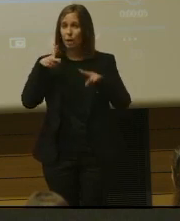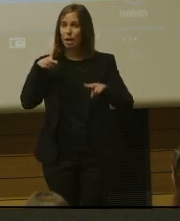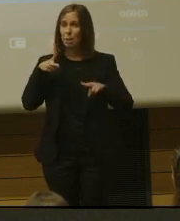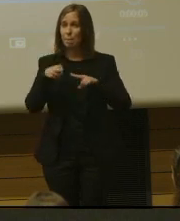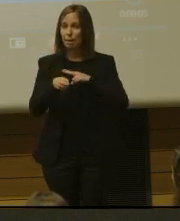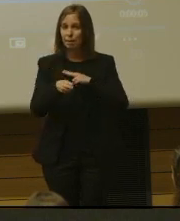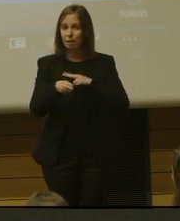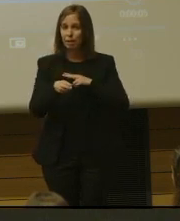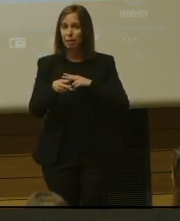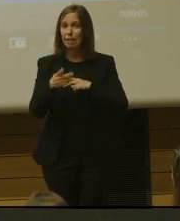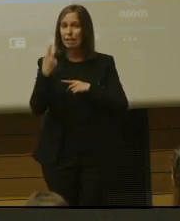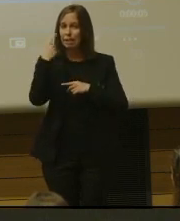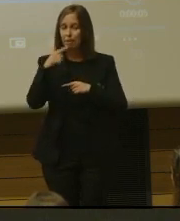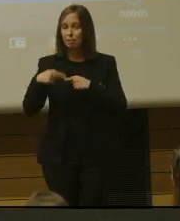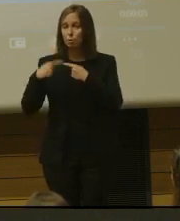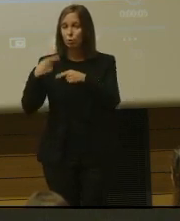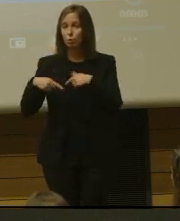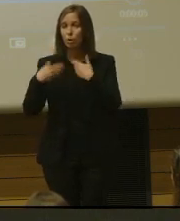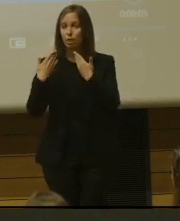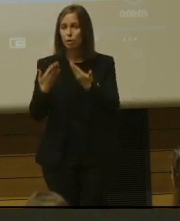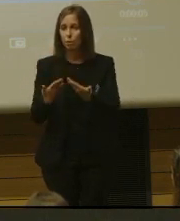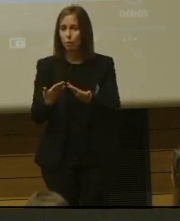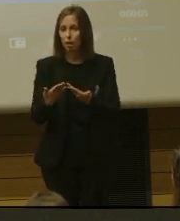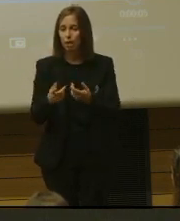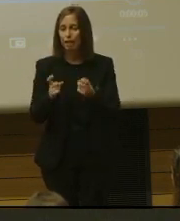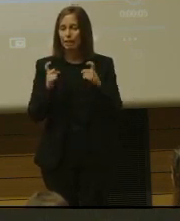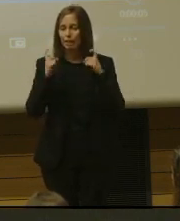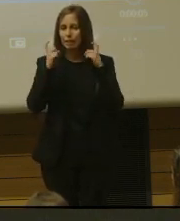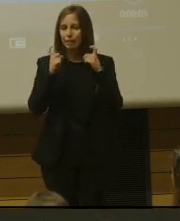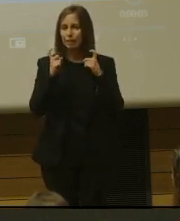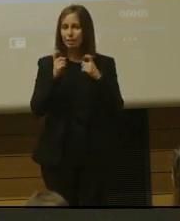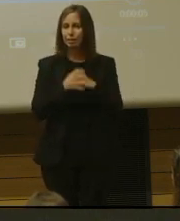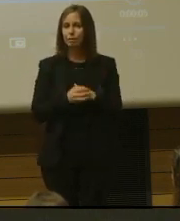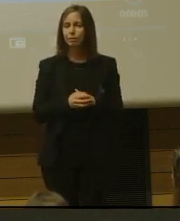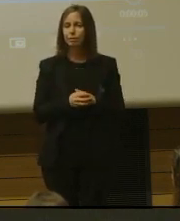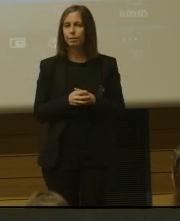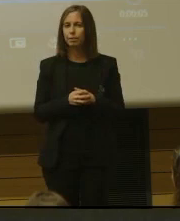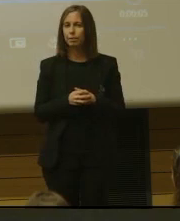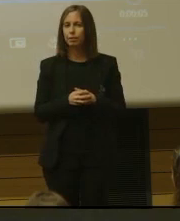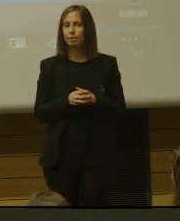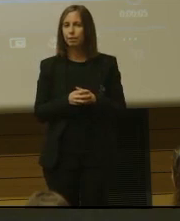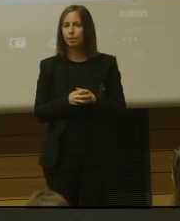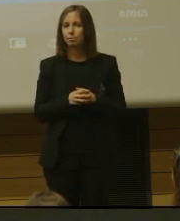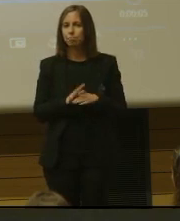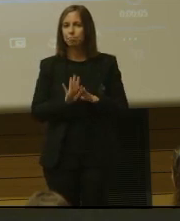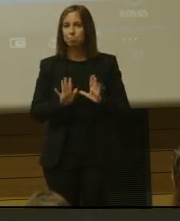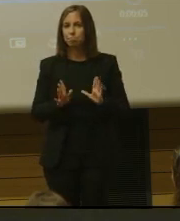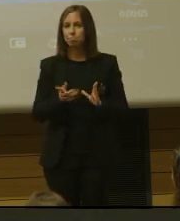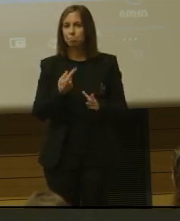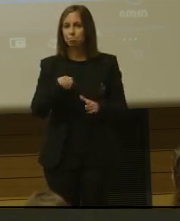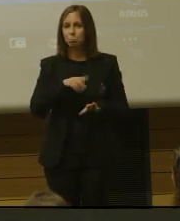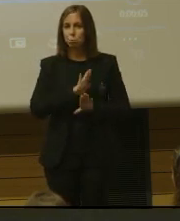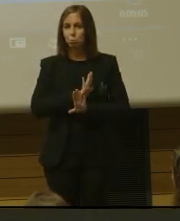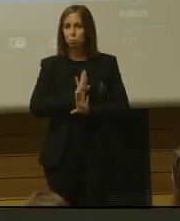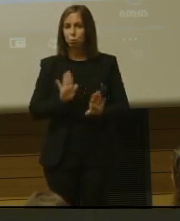las repercusiones, pues bueno, intentarlo, ¿no? Y por nuestra